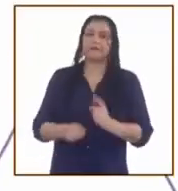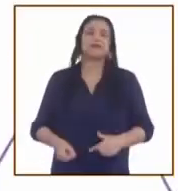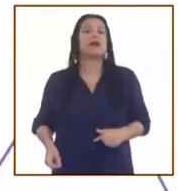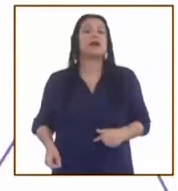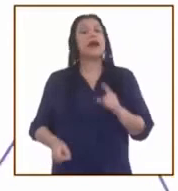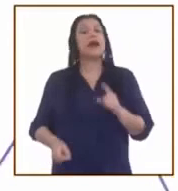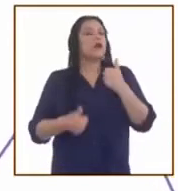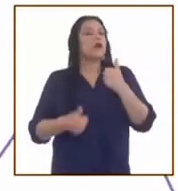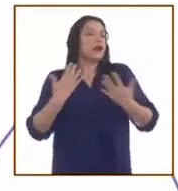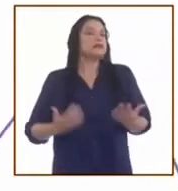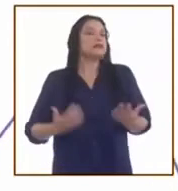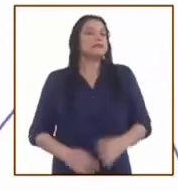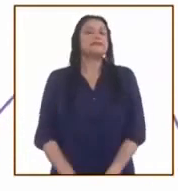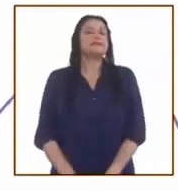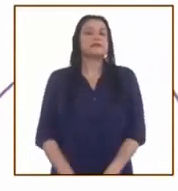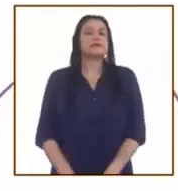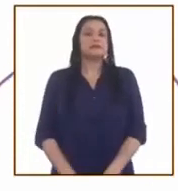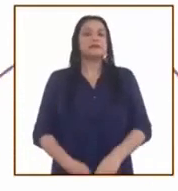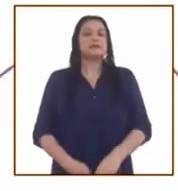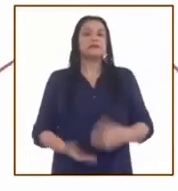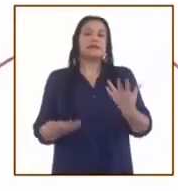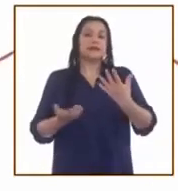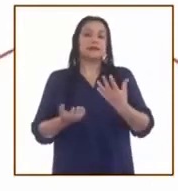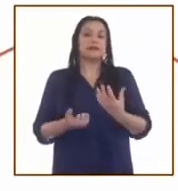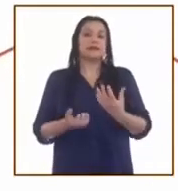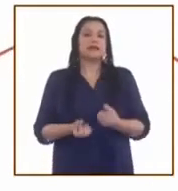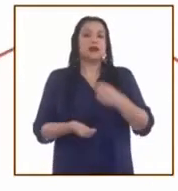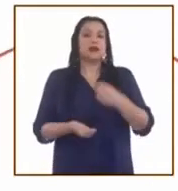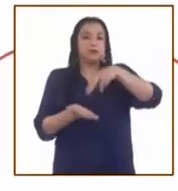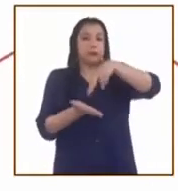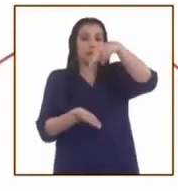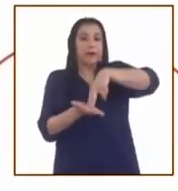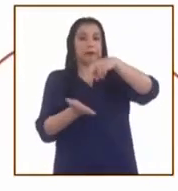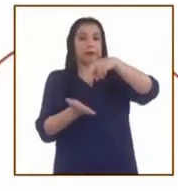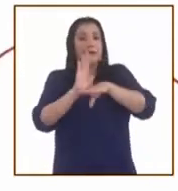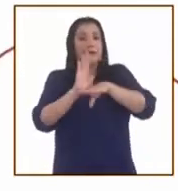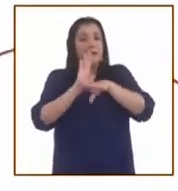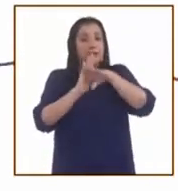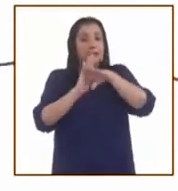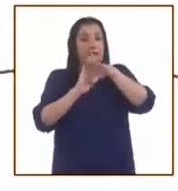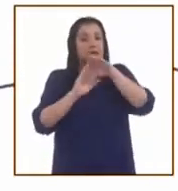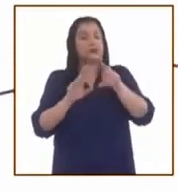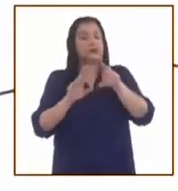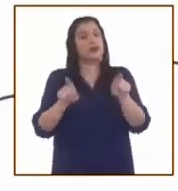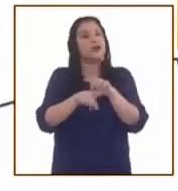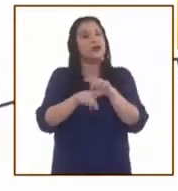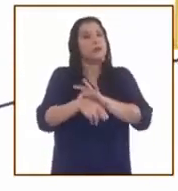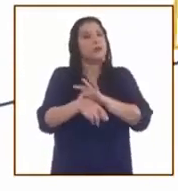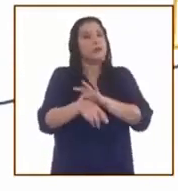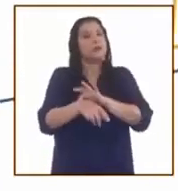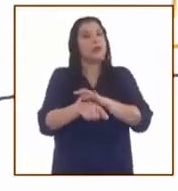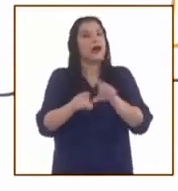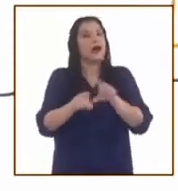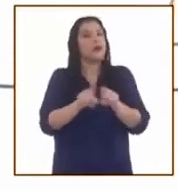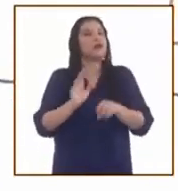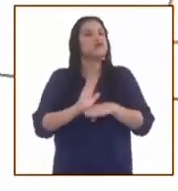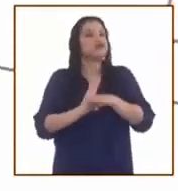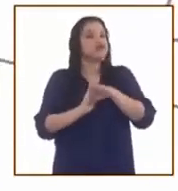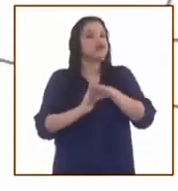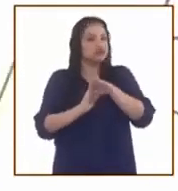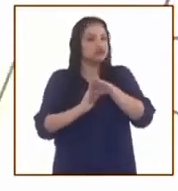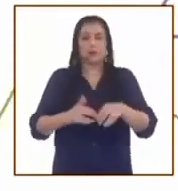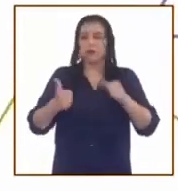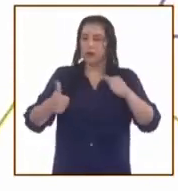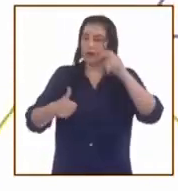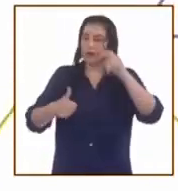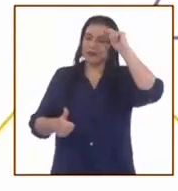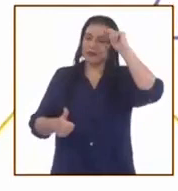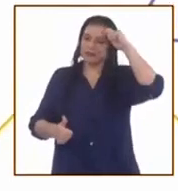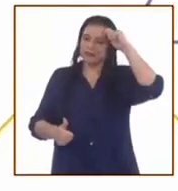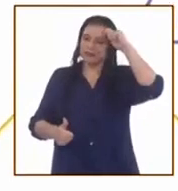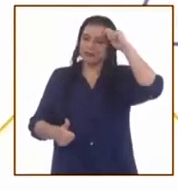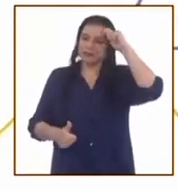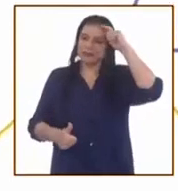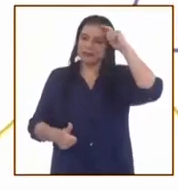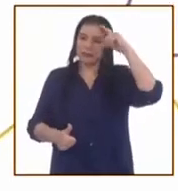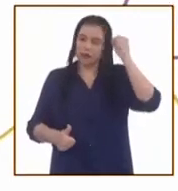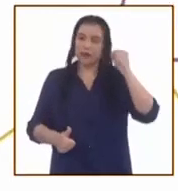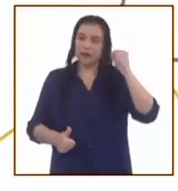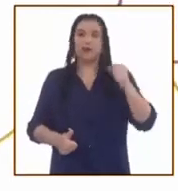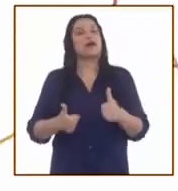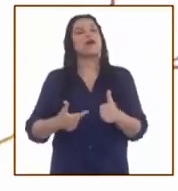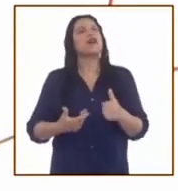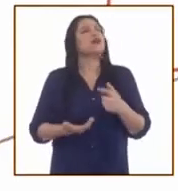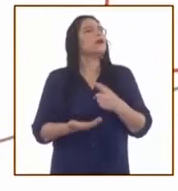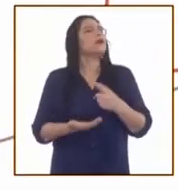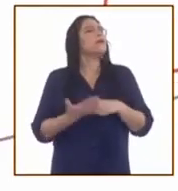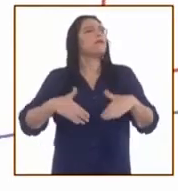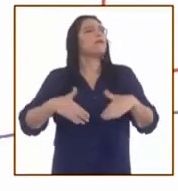la hipótesis es, si la frecuencia de salto aumenta, entonces la frecuencia cardíaca aumenta. Muy buena memoria. Entonces, ¿qué